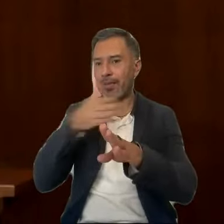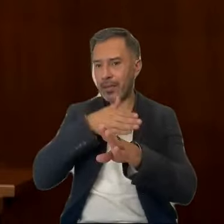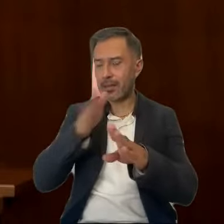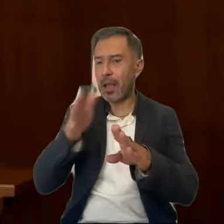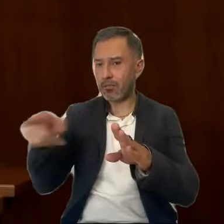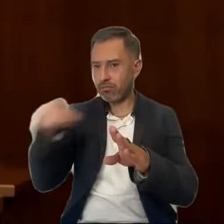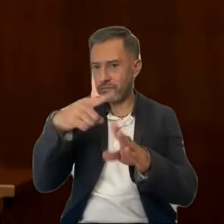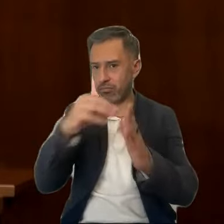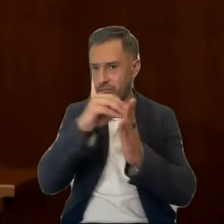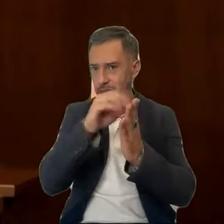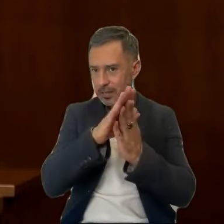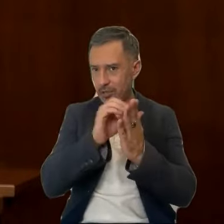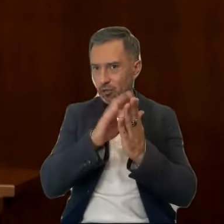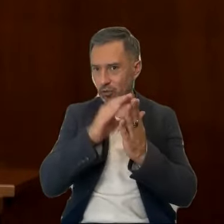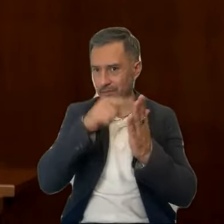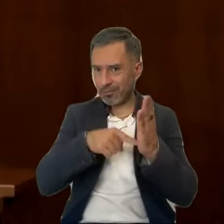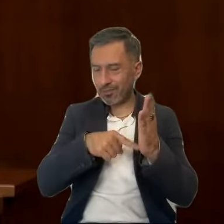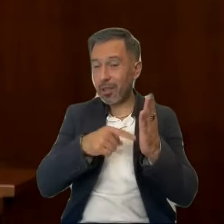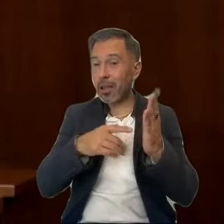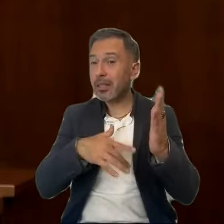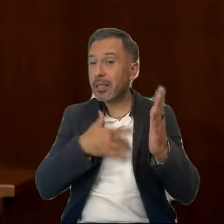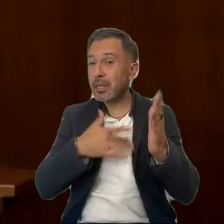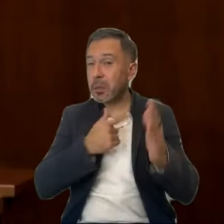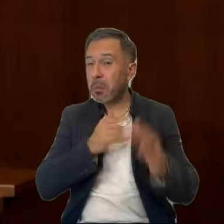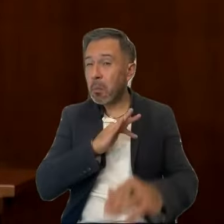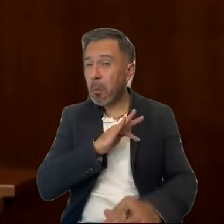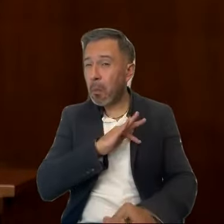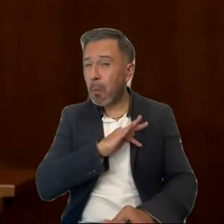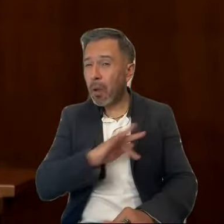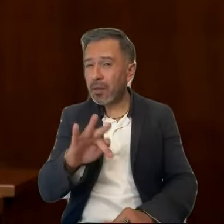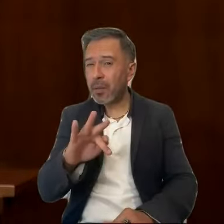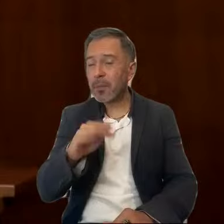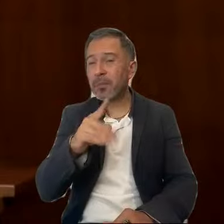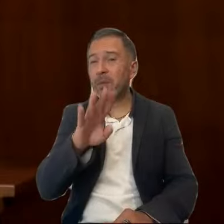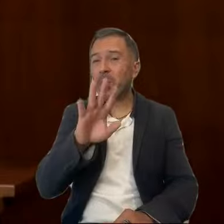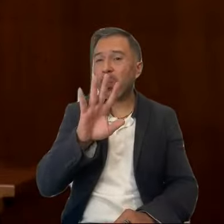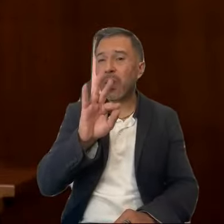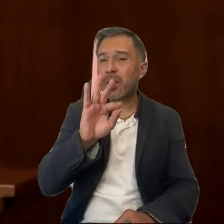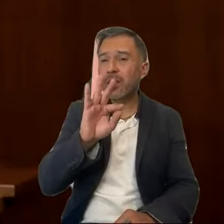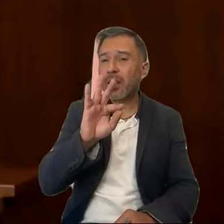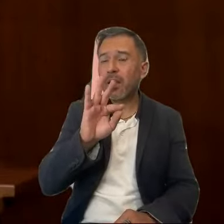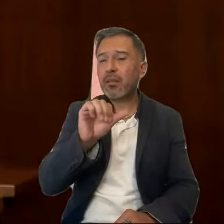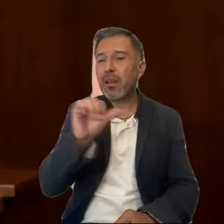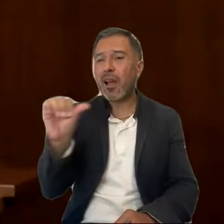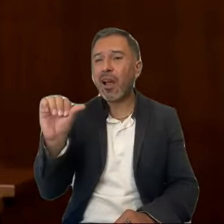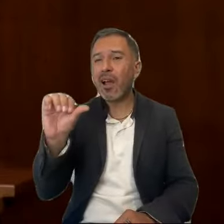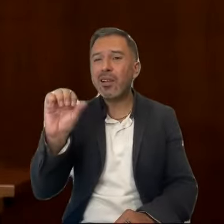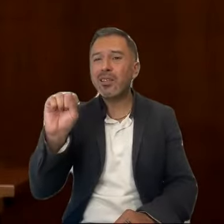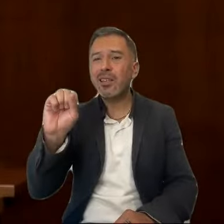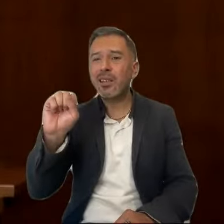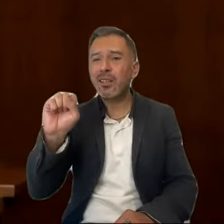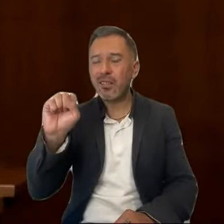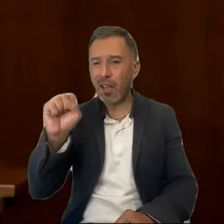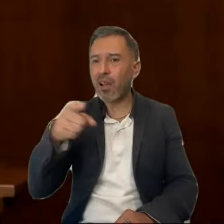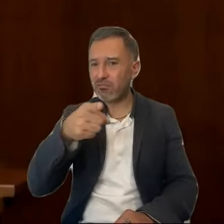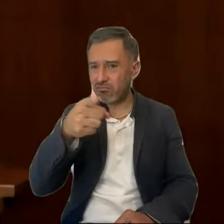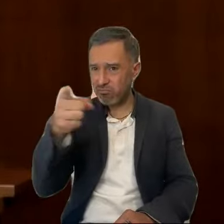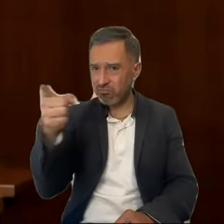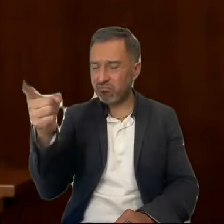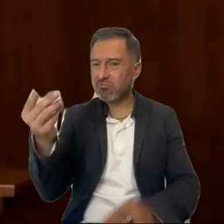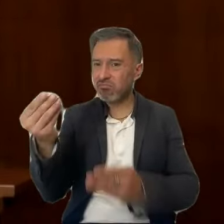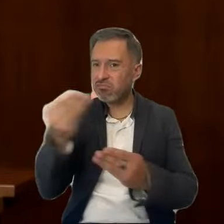se proyecta que hay alrededor de 40 a 60 unidades en proceso de certificación